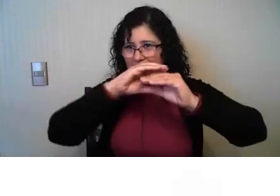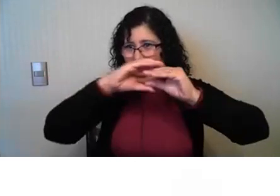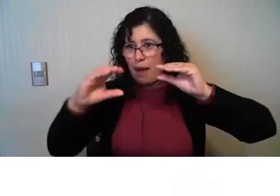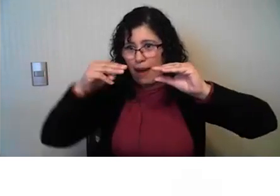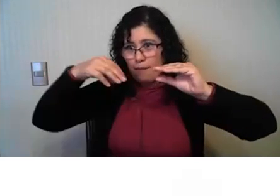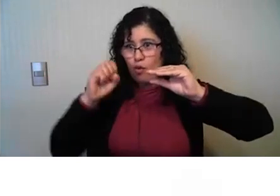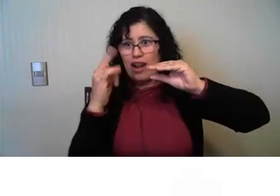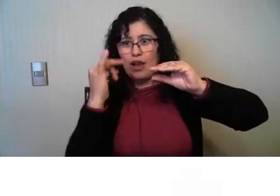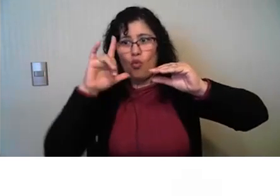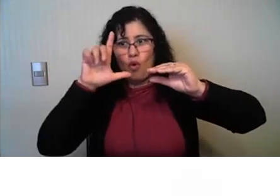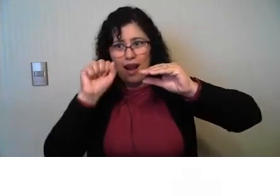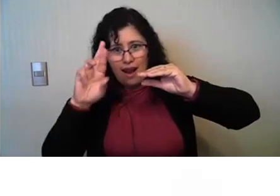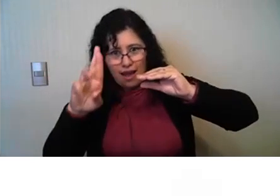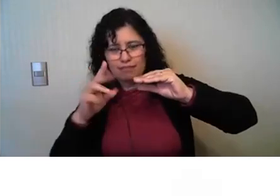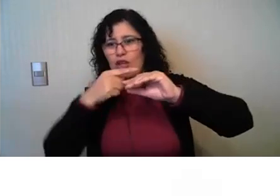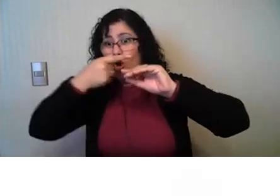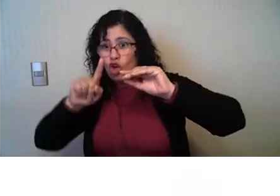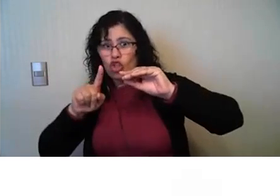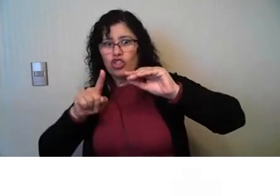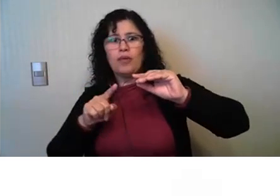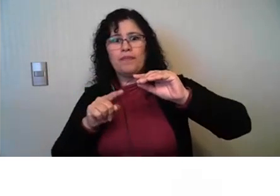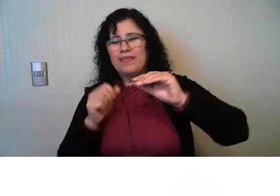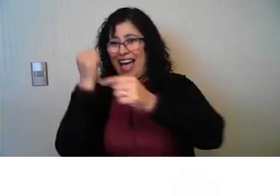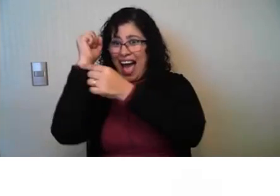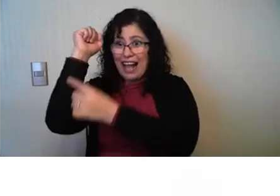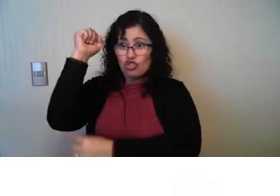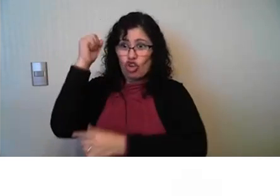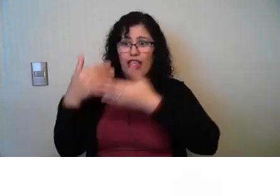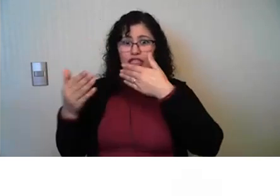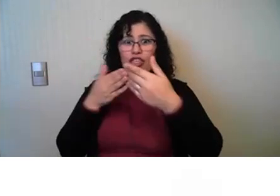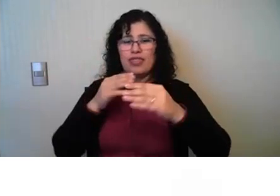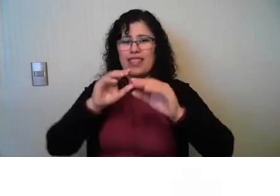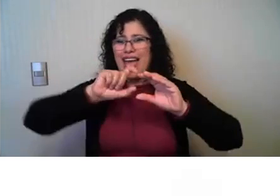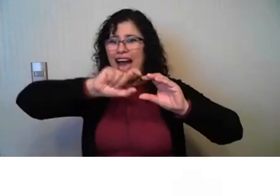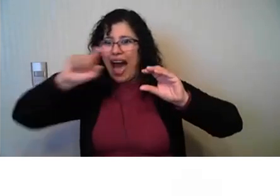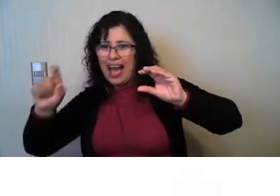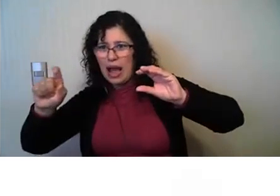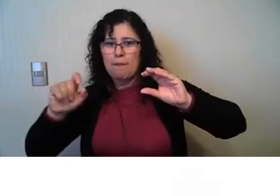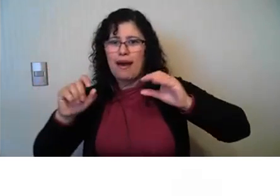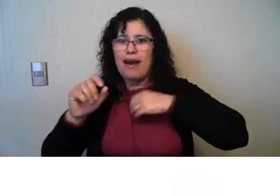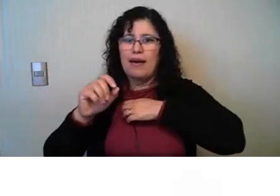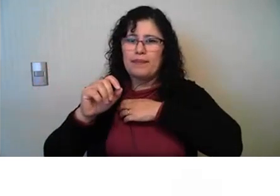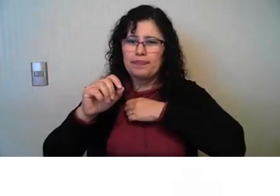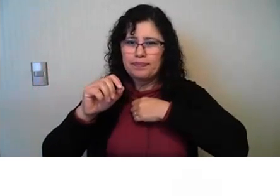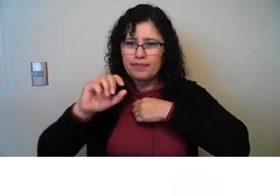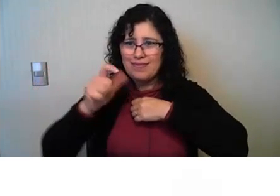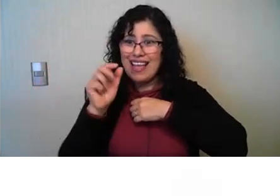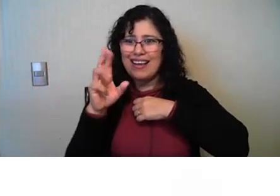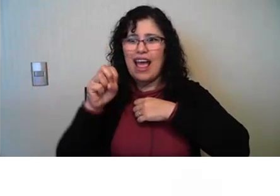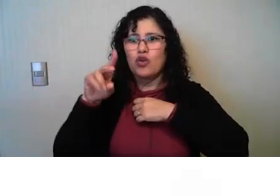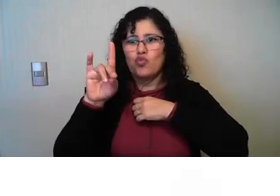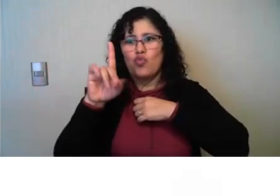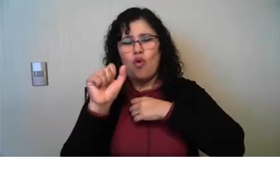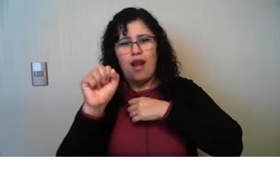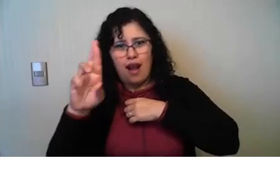granular. Las fibras trepadoras están llegando hacia las dendritas de la célula